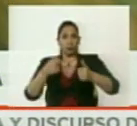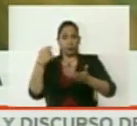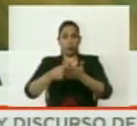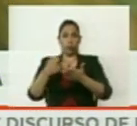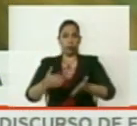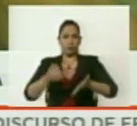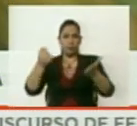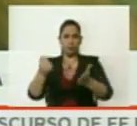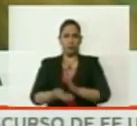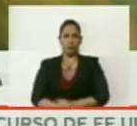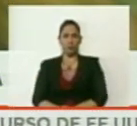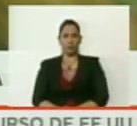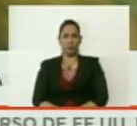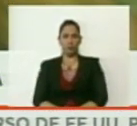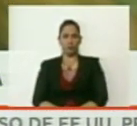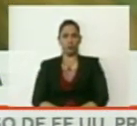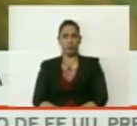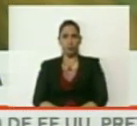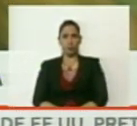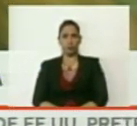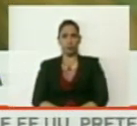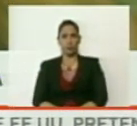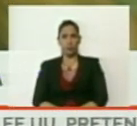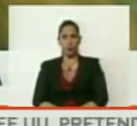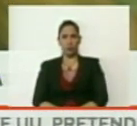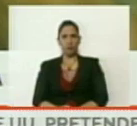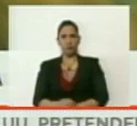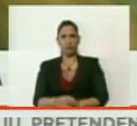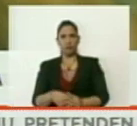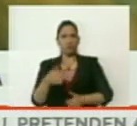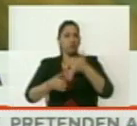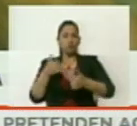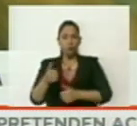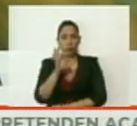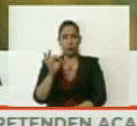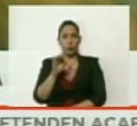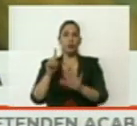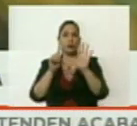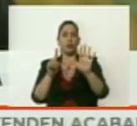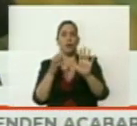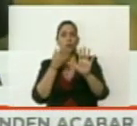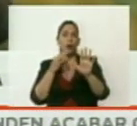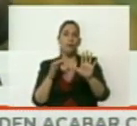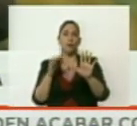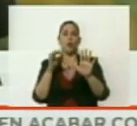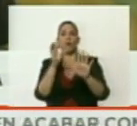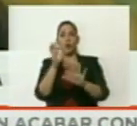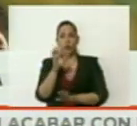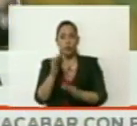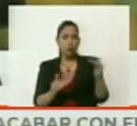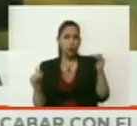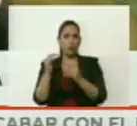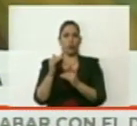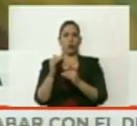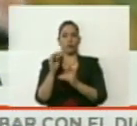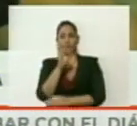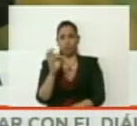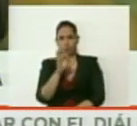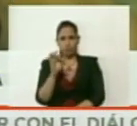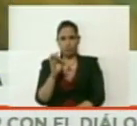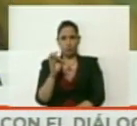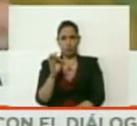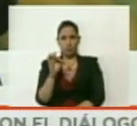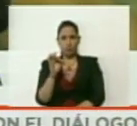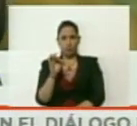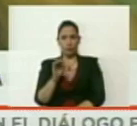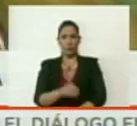bonos. ¿Sabes con qué porcentaje? Por lo menos 6% superior al porcentaje promedio